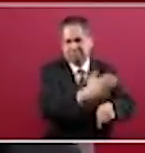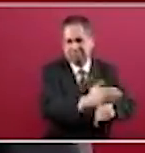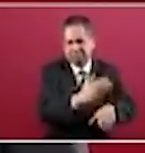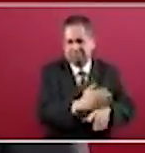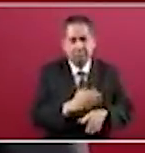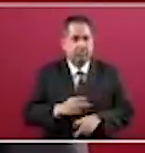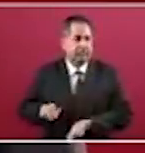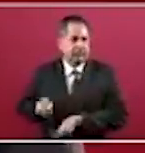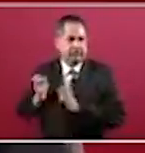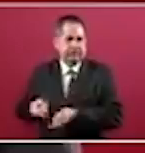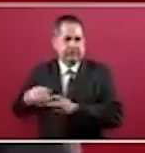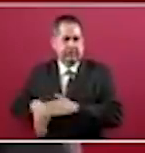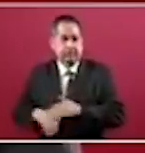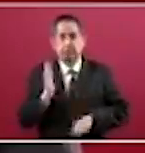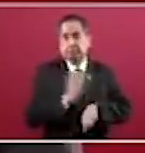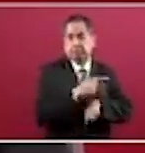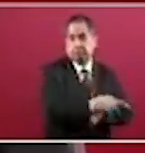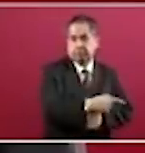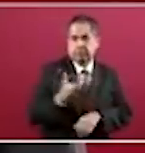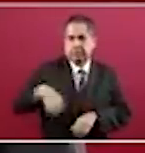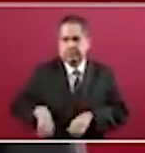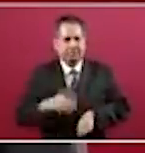mientras se saqueaba al país,